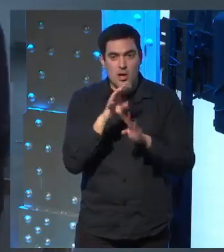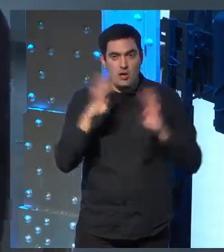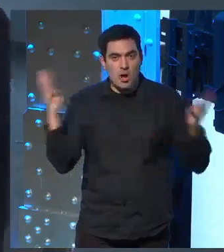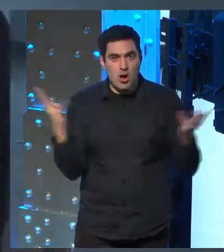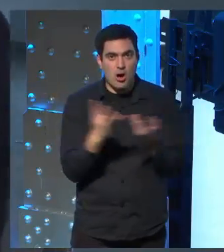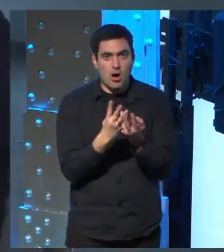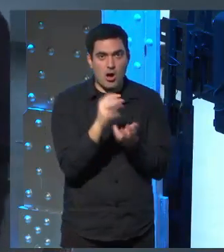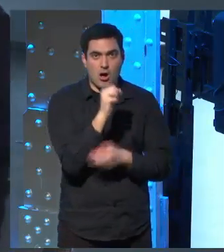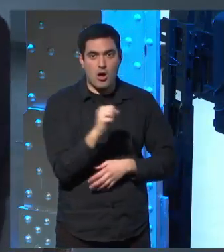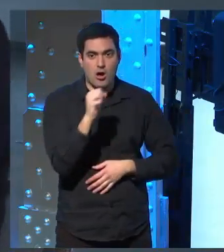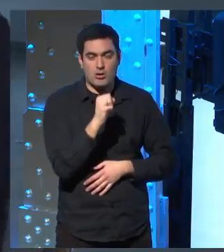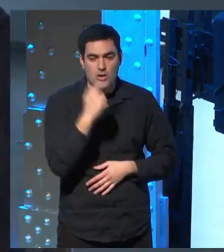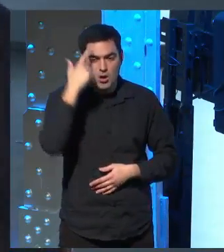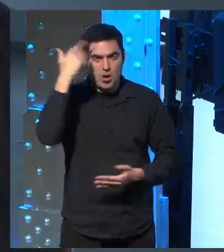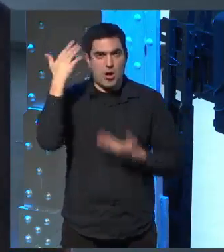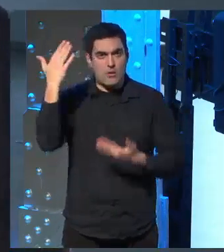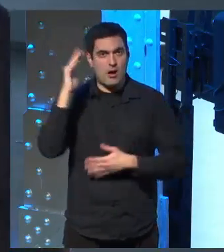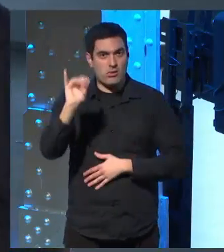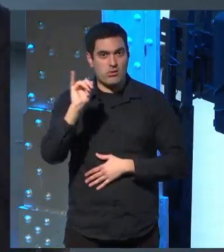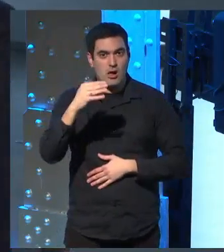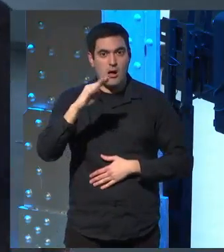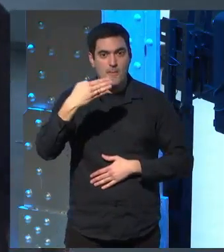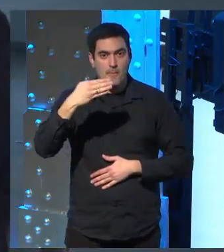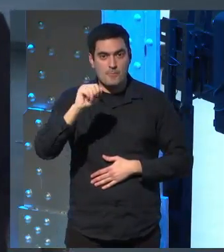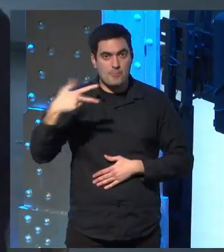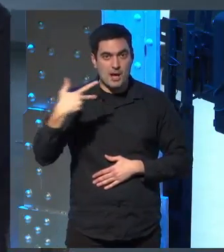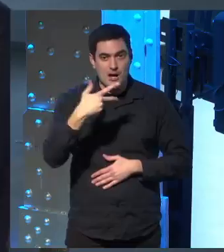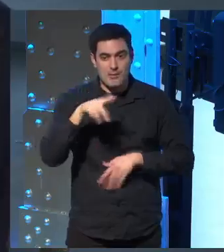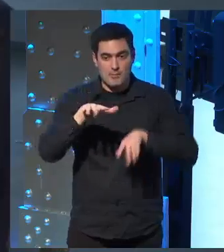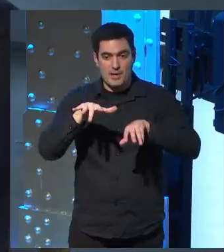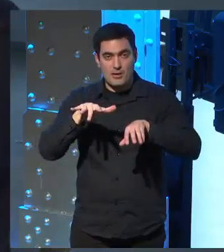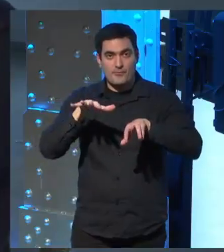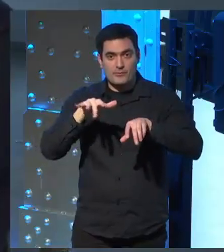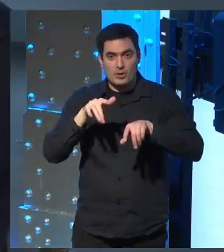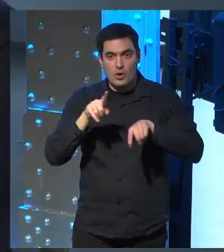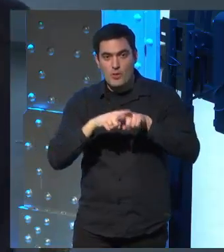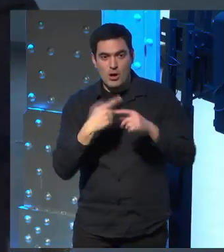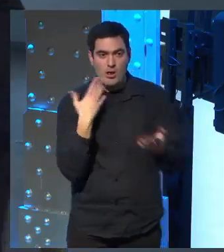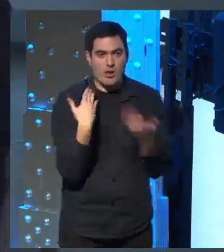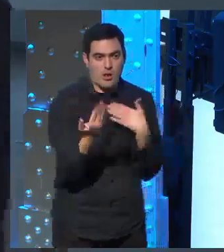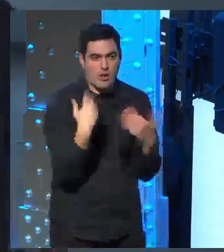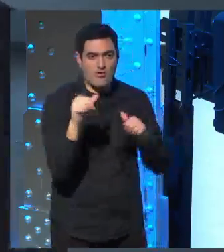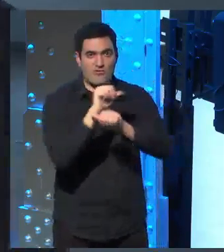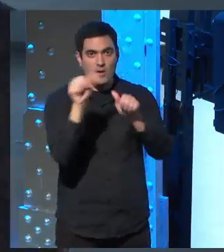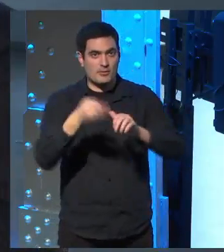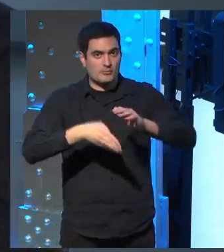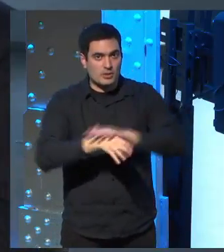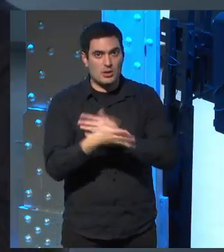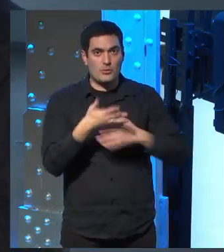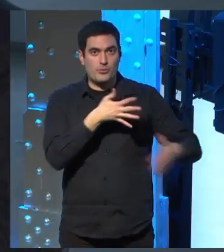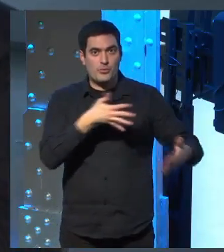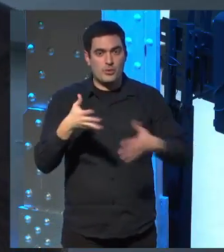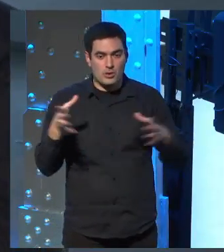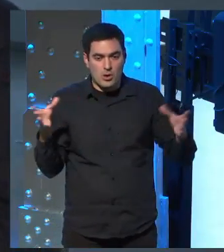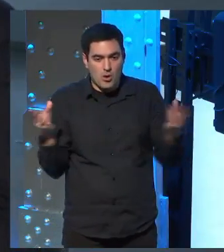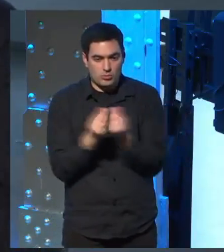hace falta que digamos que hay una especie de homenaje a Bach en ese coral en el que el piano dialoga de manera flexible con los vientos que van más